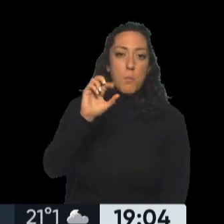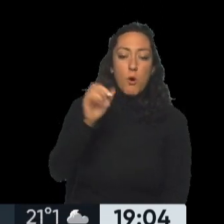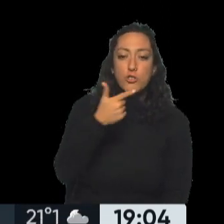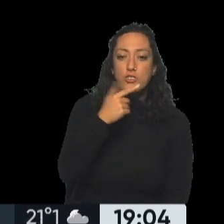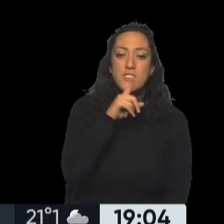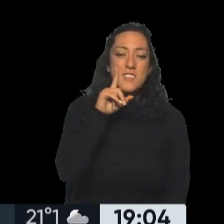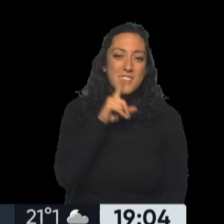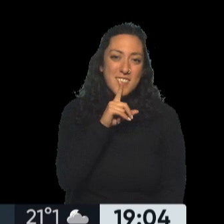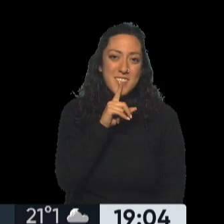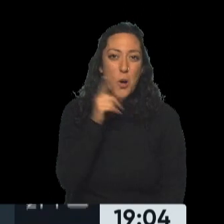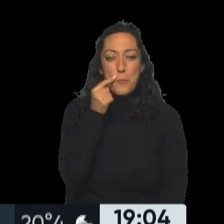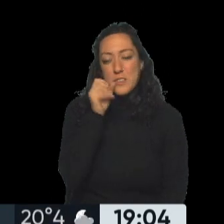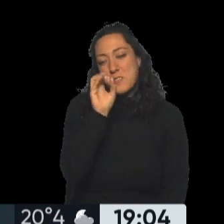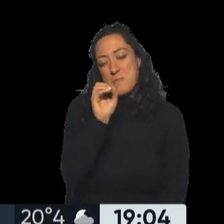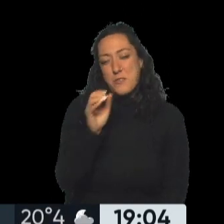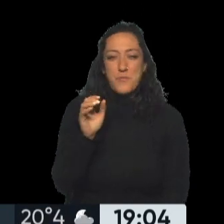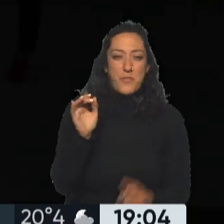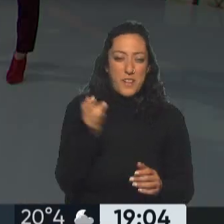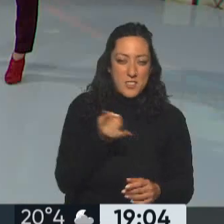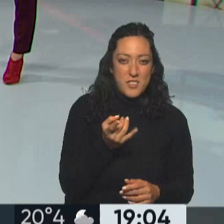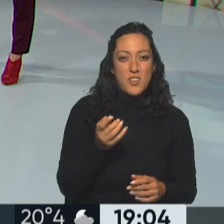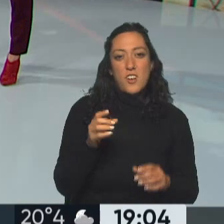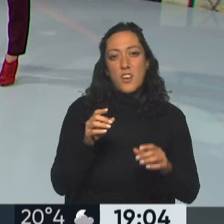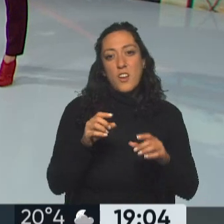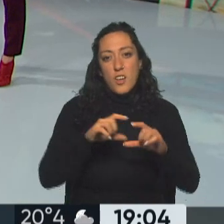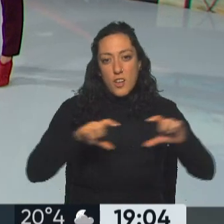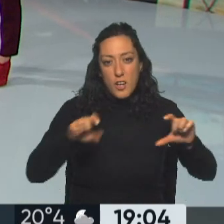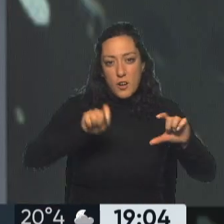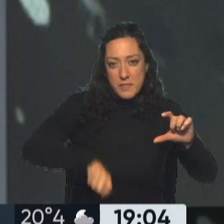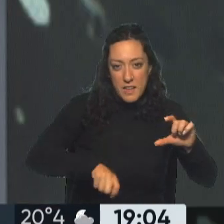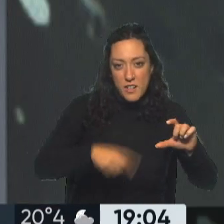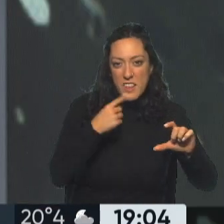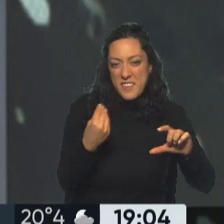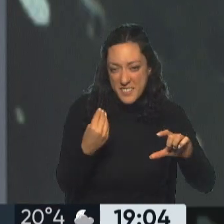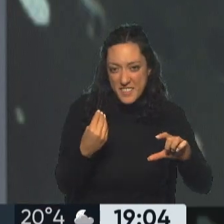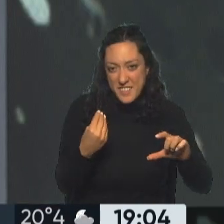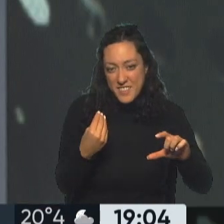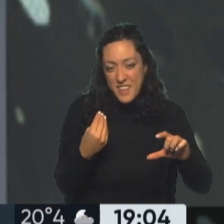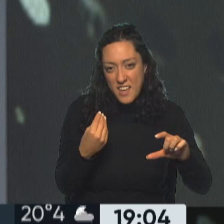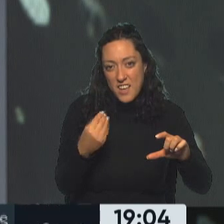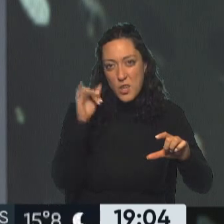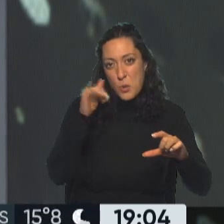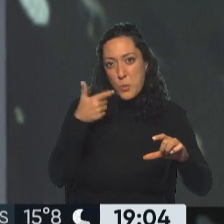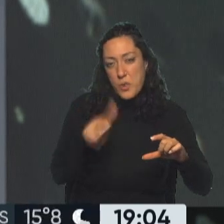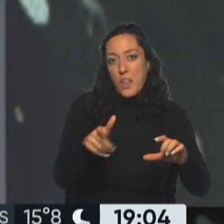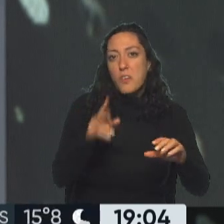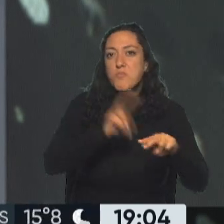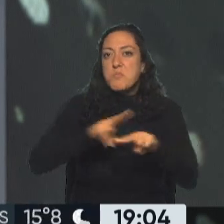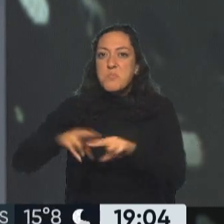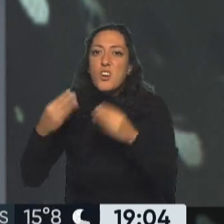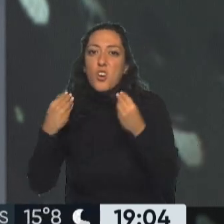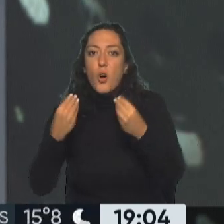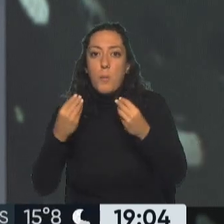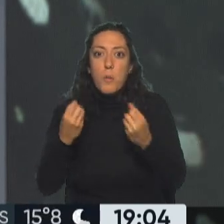redes sociales Explica en un posteo abajo en un comentario abajo del video de YouTube cómo lo hizo porque